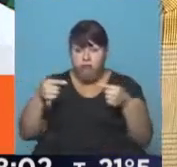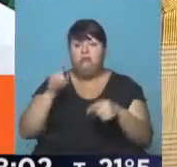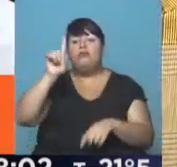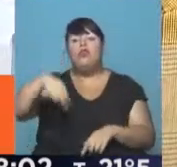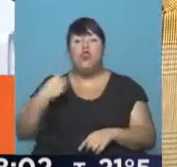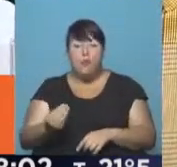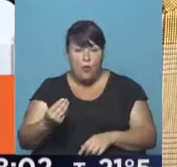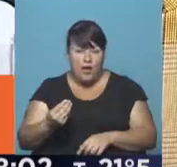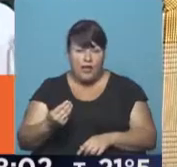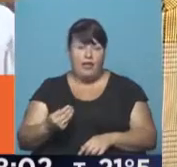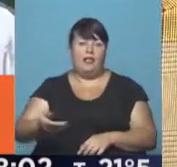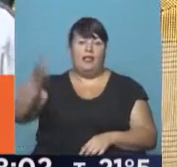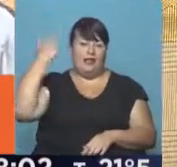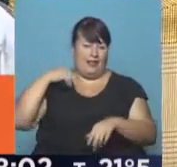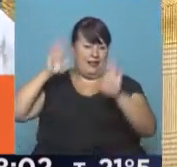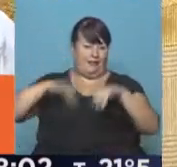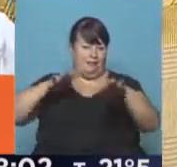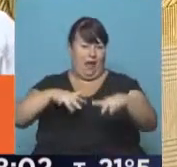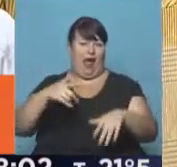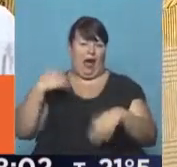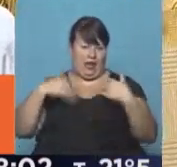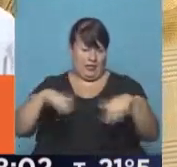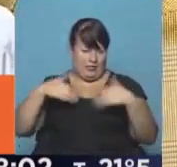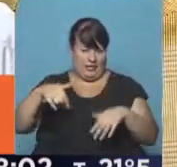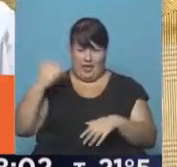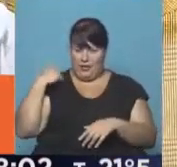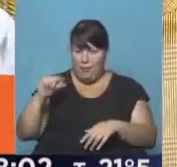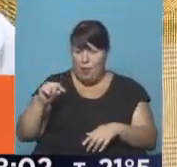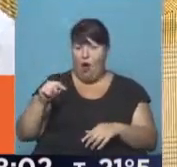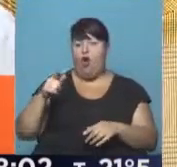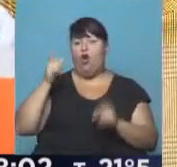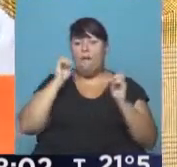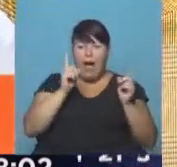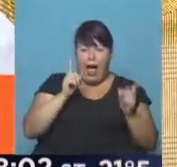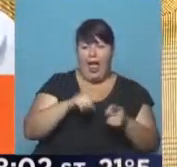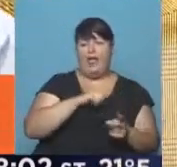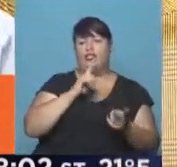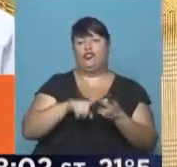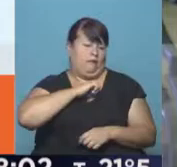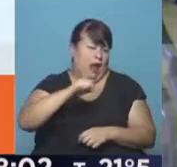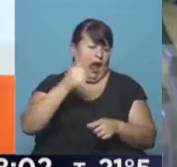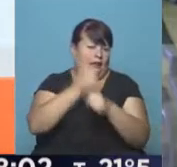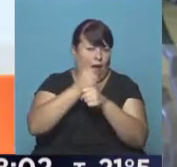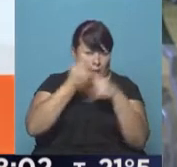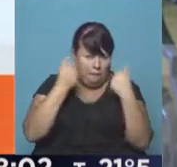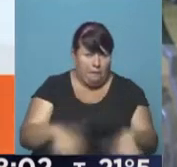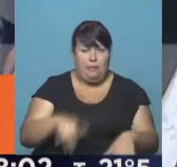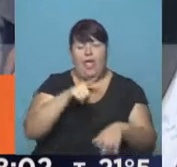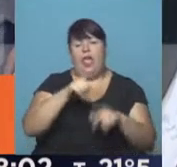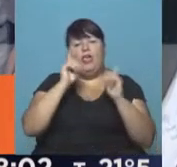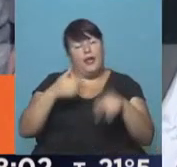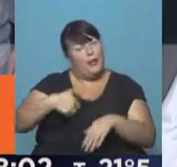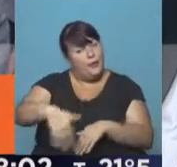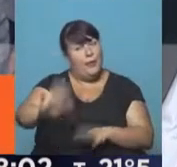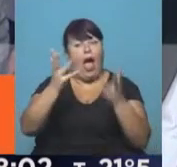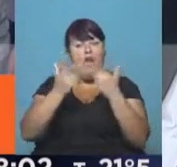principio se da después de la marcha impresionante que hubo en estos días, tanto la de los docentes como la de la CGT, a través de una medida de